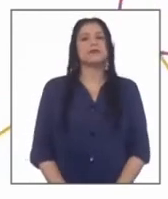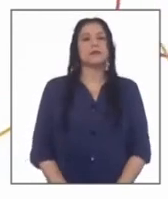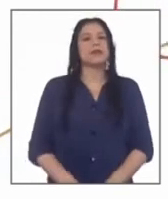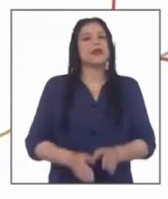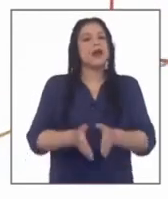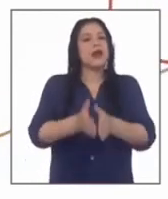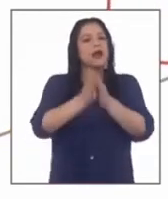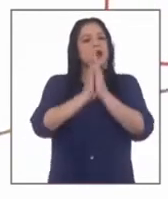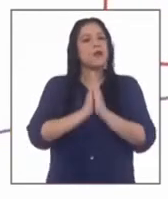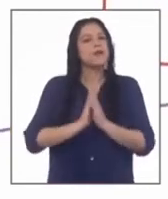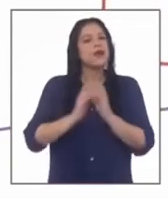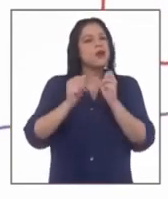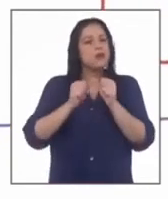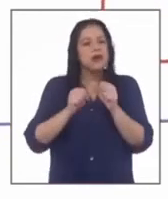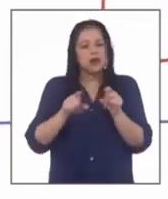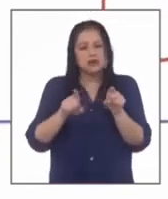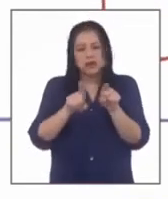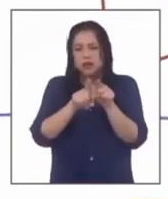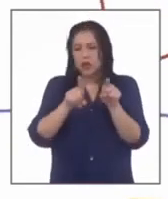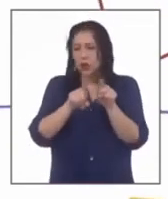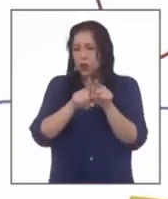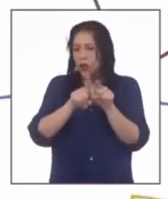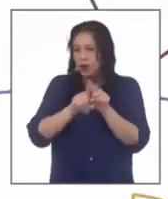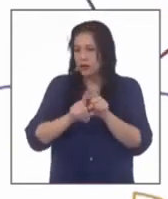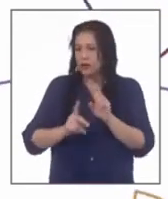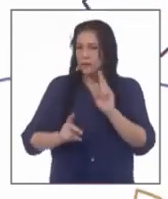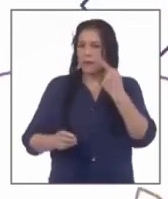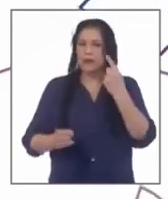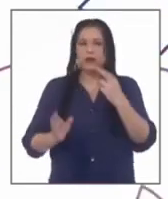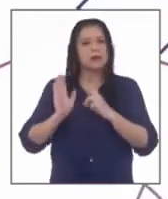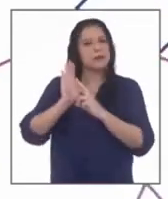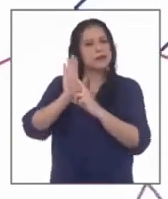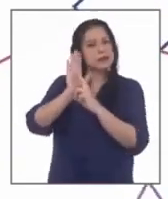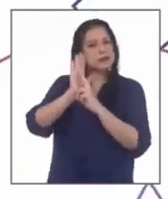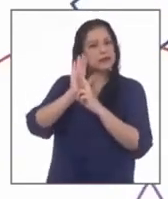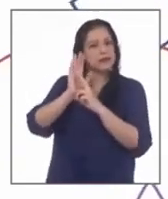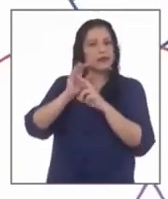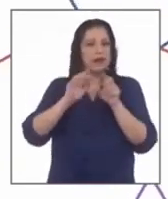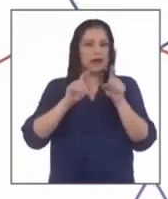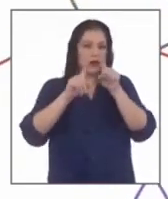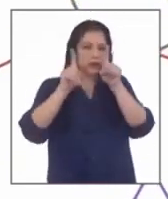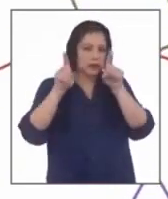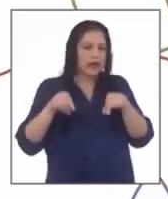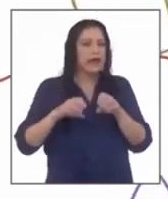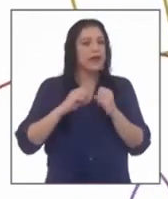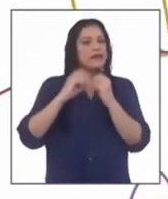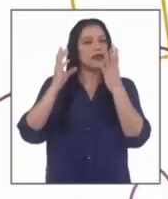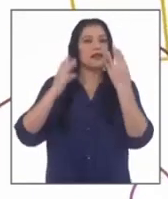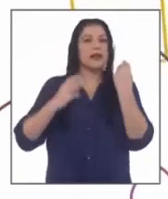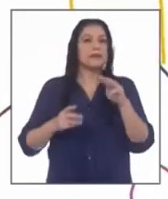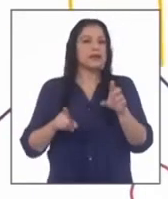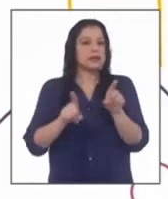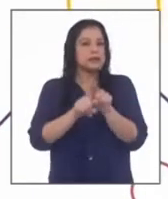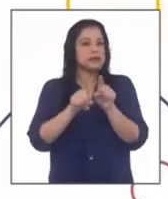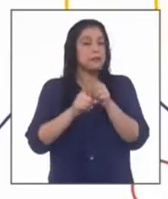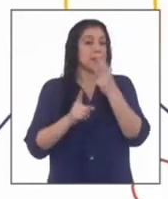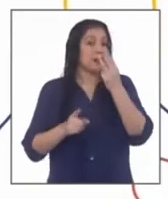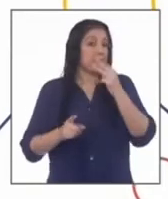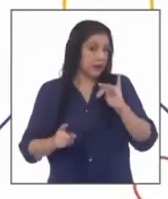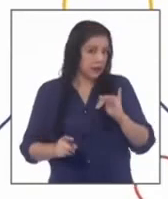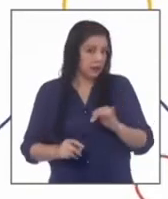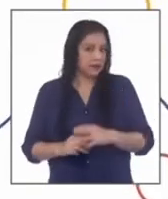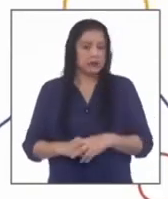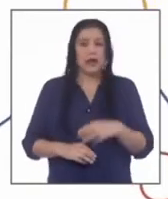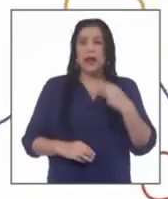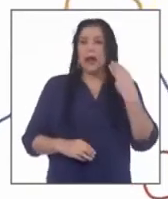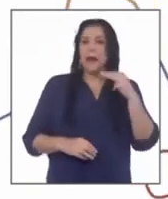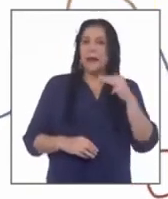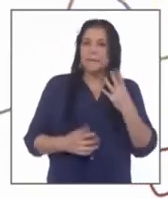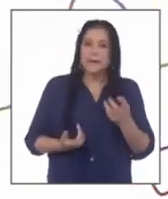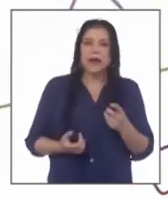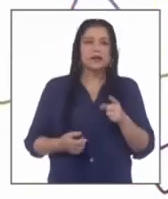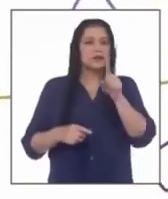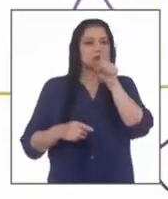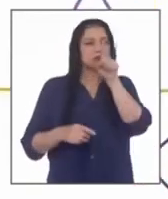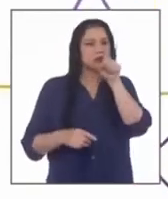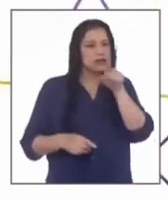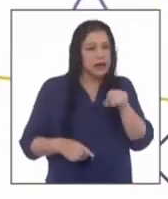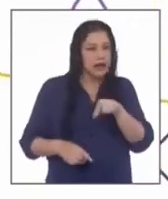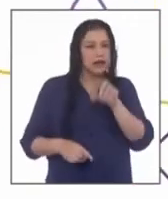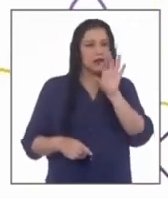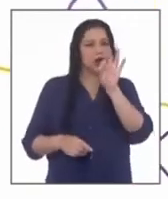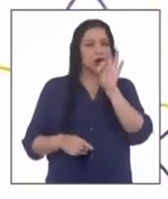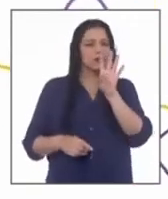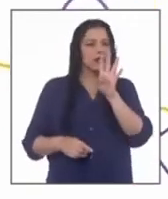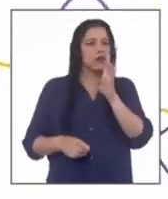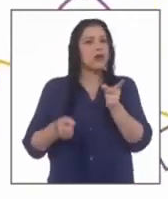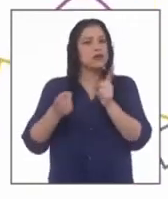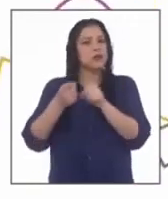Nos piden los valores comunes. En primer lugar, debemos representar los intervalos del día martes y el día miércoles. El martes es el intervalo cerrado